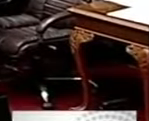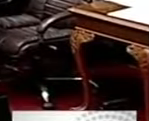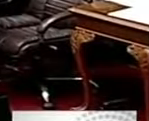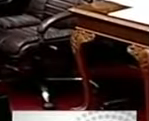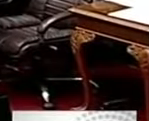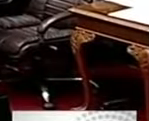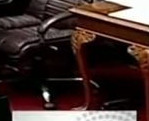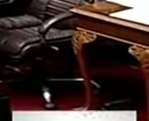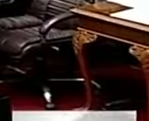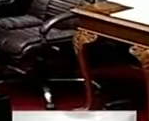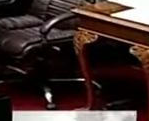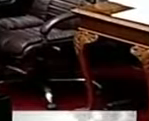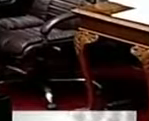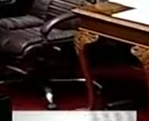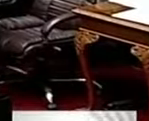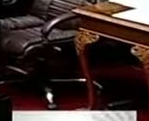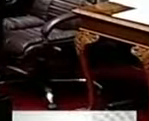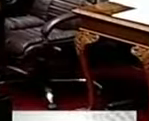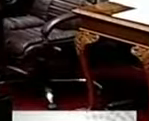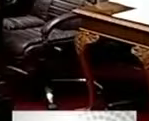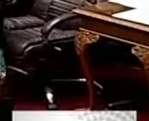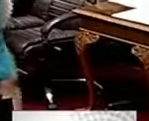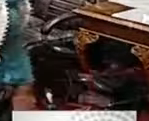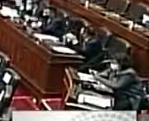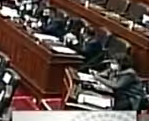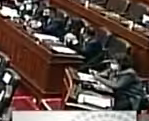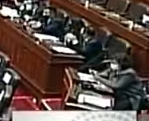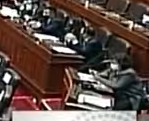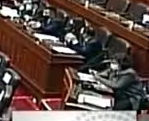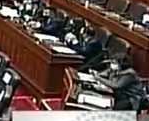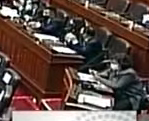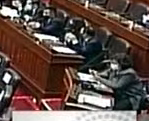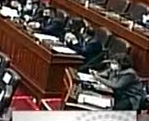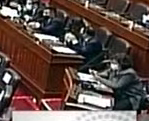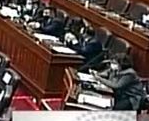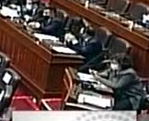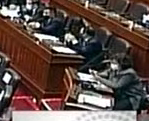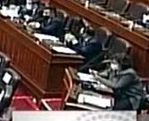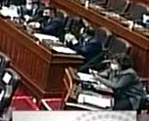mesa directiva, la presidenta del Congreso, acompañada de